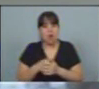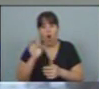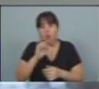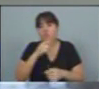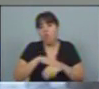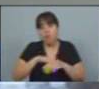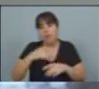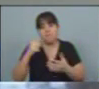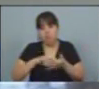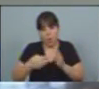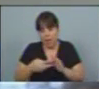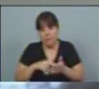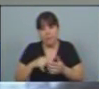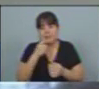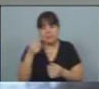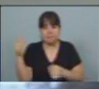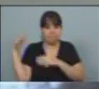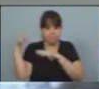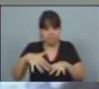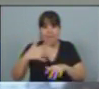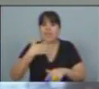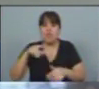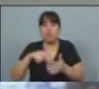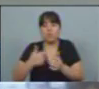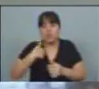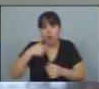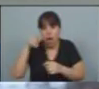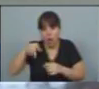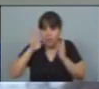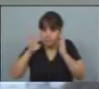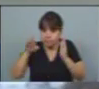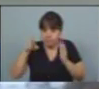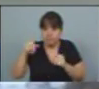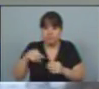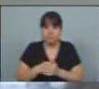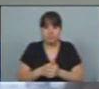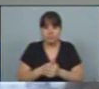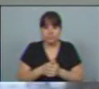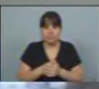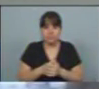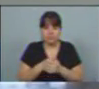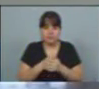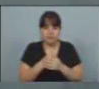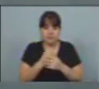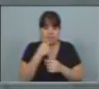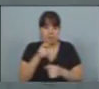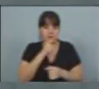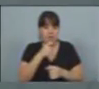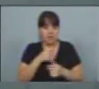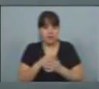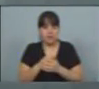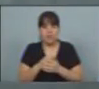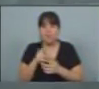casas son los vecinos, no son ustedes. Entonces, llama la atención eso. Cuando hay una protesta vecinal, son los vecinos. ¿Me va a dejar hablar o va a hablar usted solo?